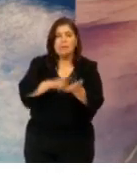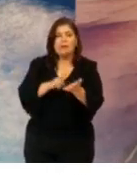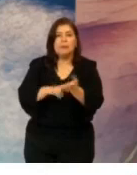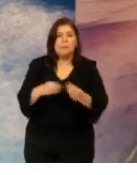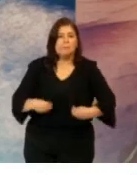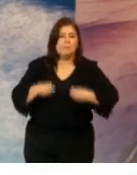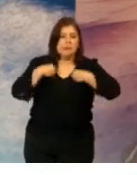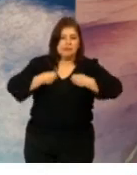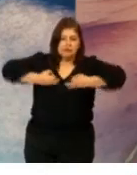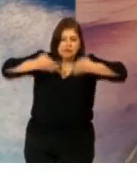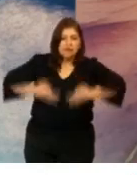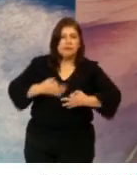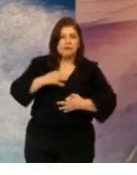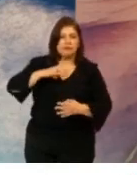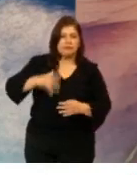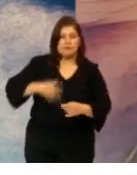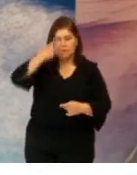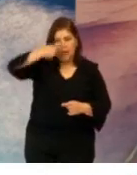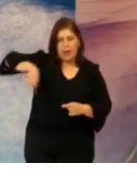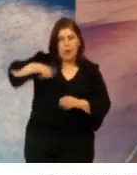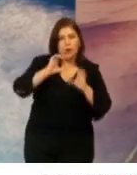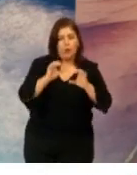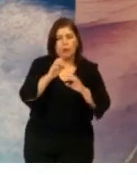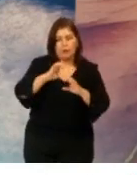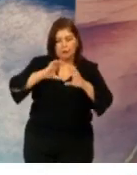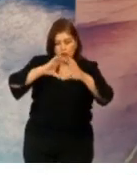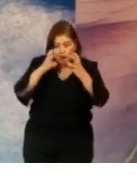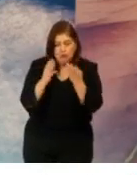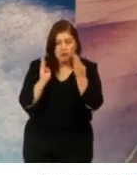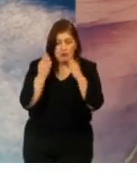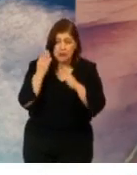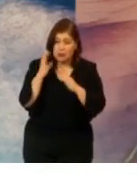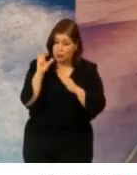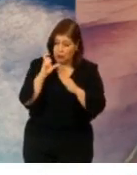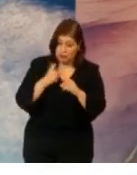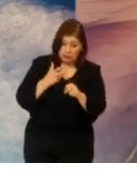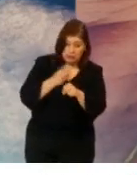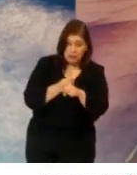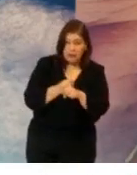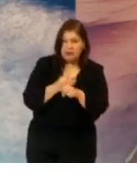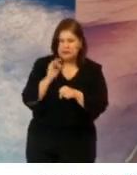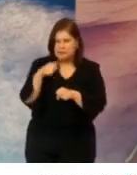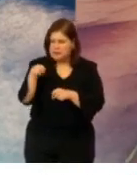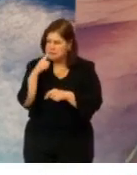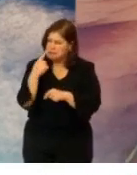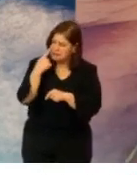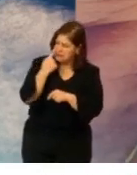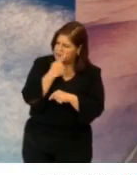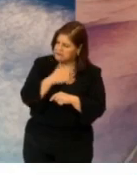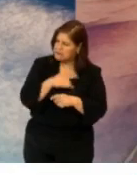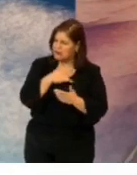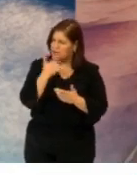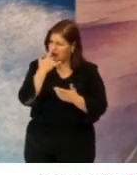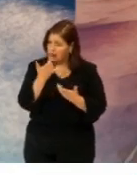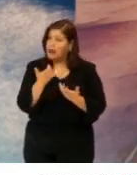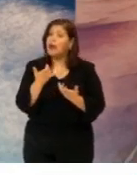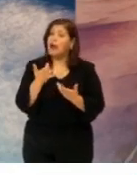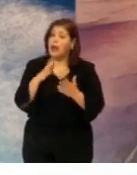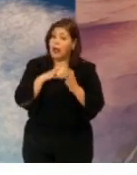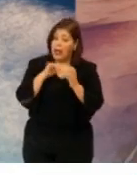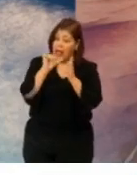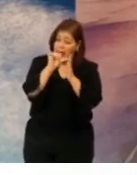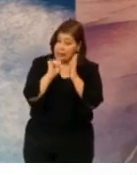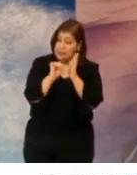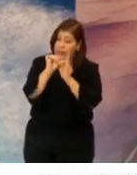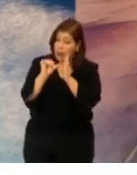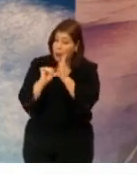el planeta. Cuando logramos formular eso, aunque a ustedes les parezca raro, muchos de los artículos de la